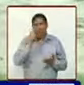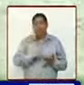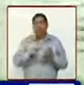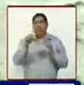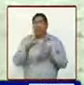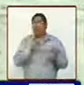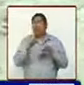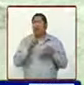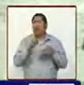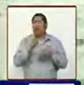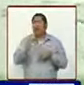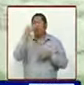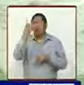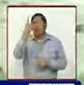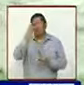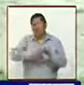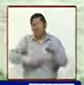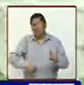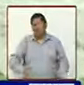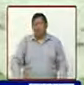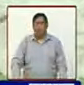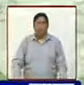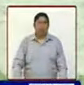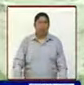realizan en un lapso de dos meses.